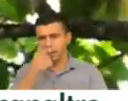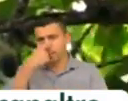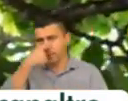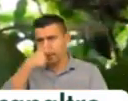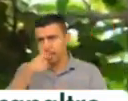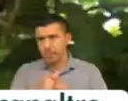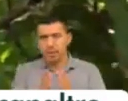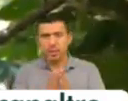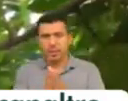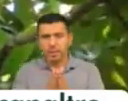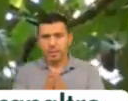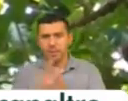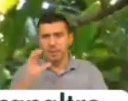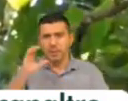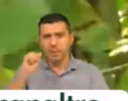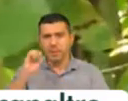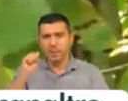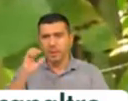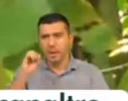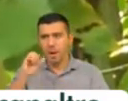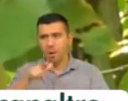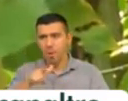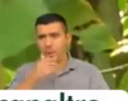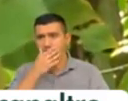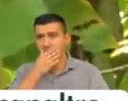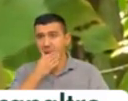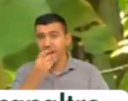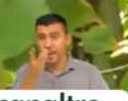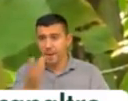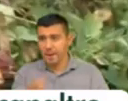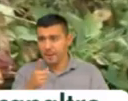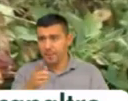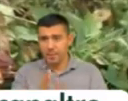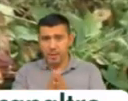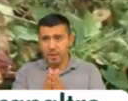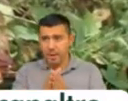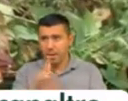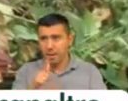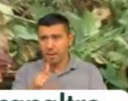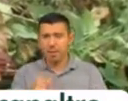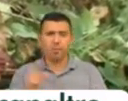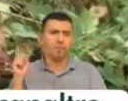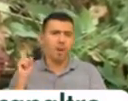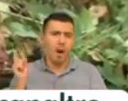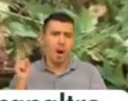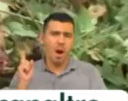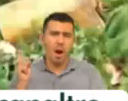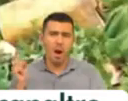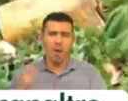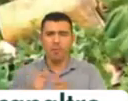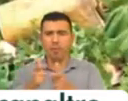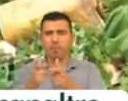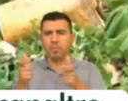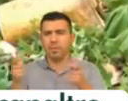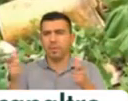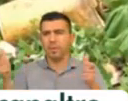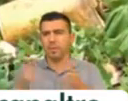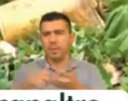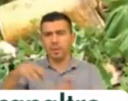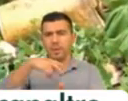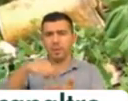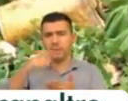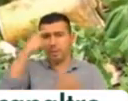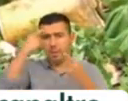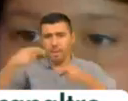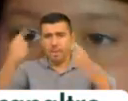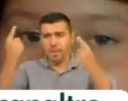Uno de los cultivos insignias del departamento es el cacao, el cual le ha aportado durante años un gran crecimiento a Santander. Y